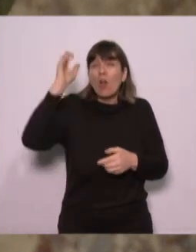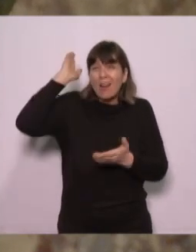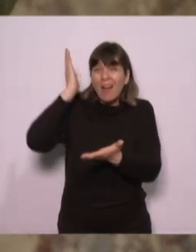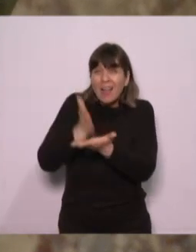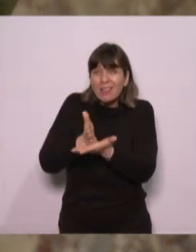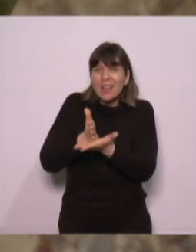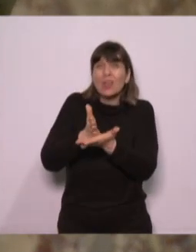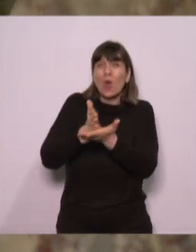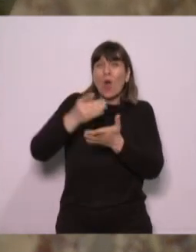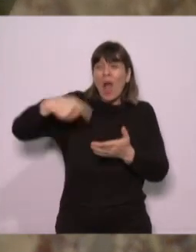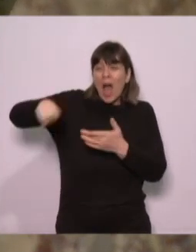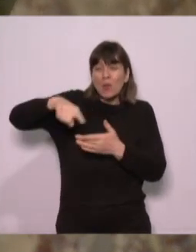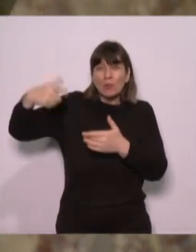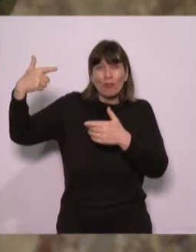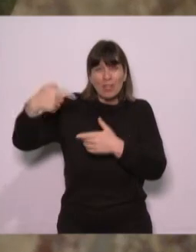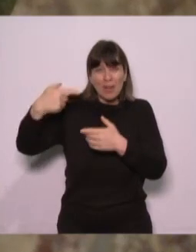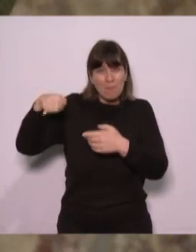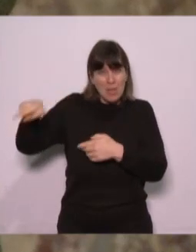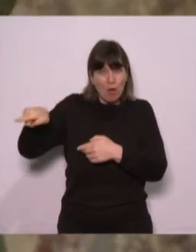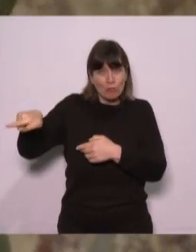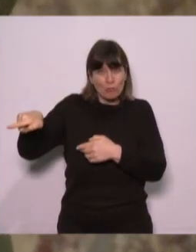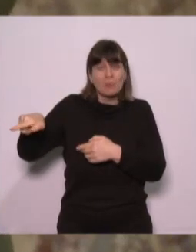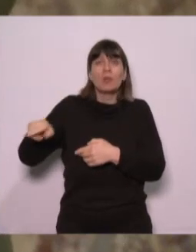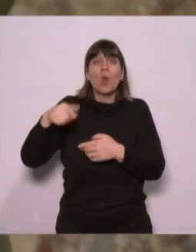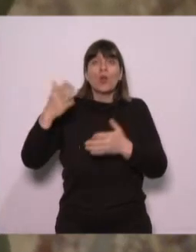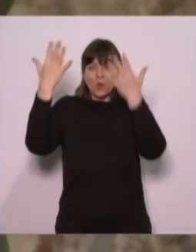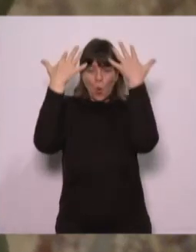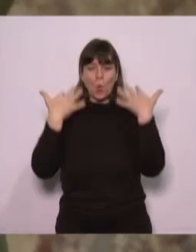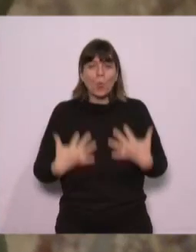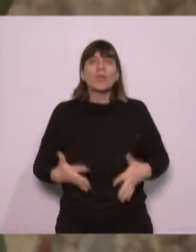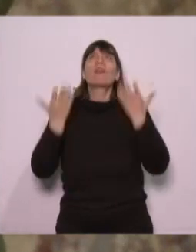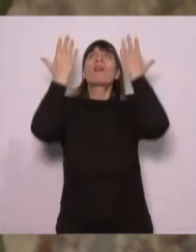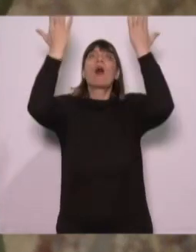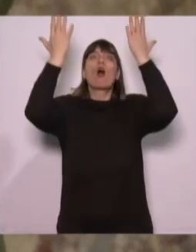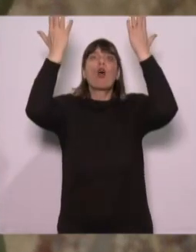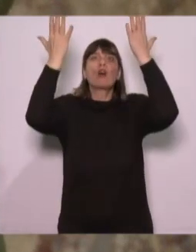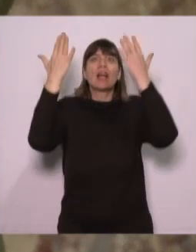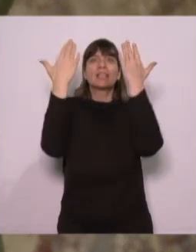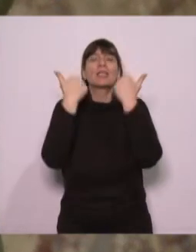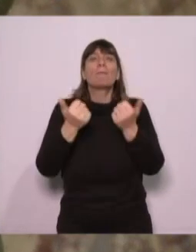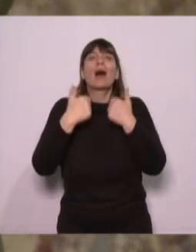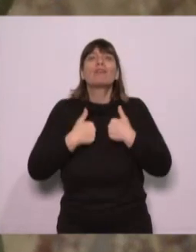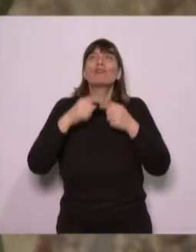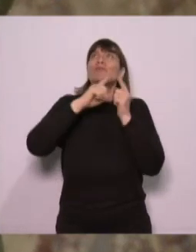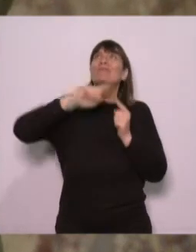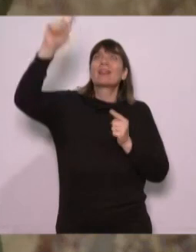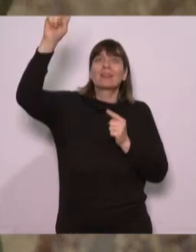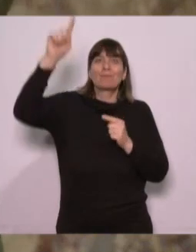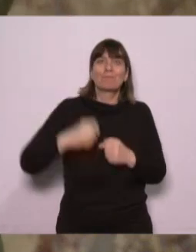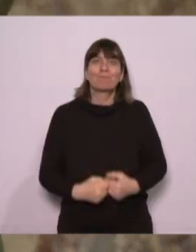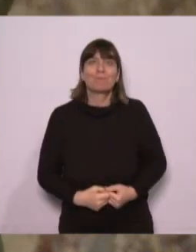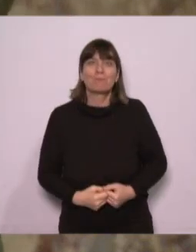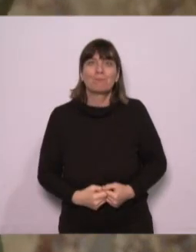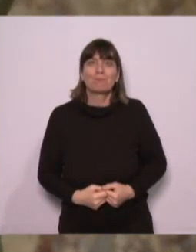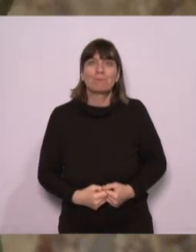el castigo que infligiste a nuestros adversarios, tú nos cubriste de gloria llamándonos a ti.